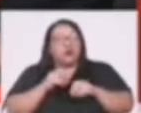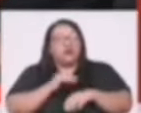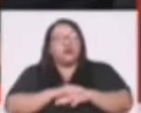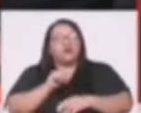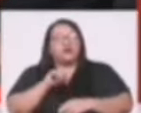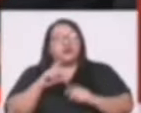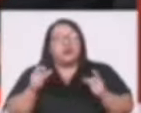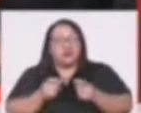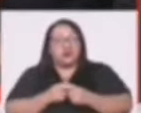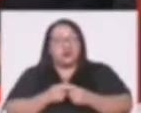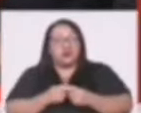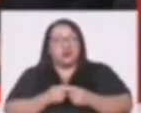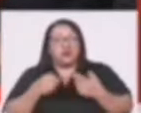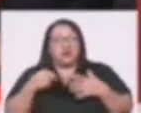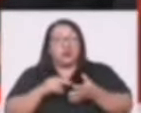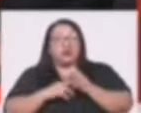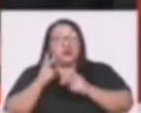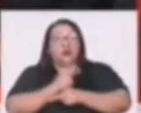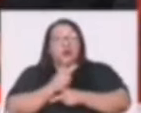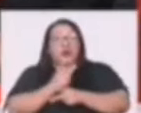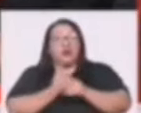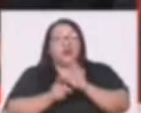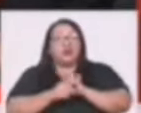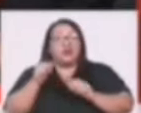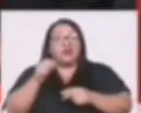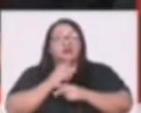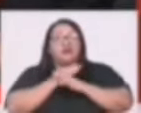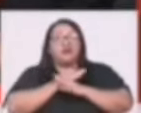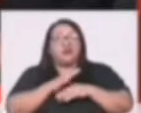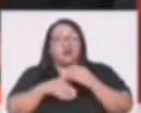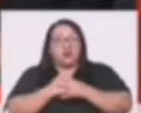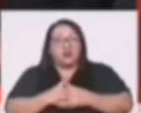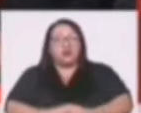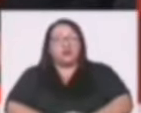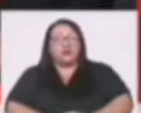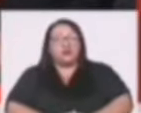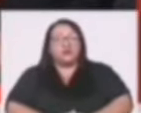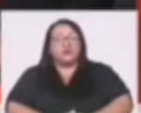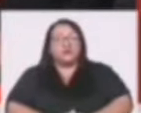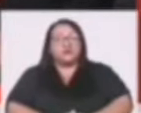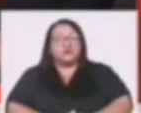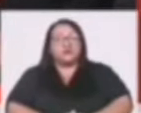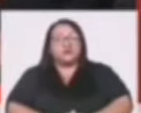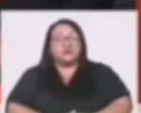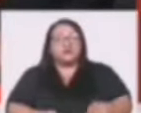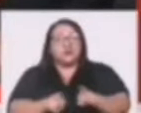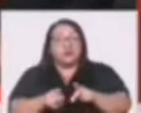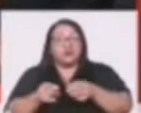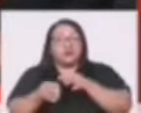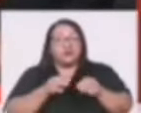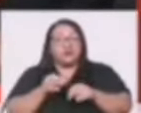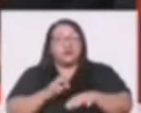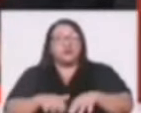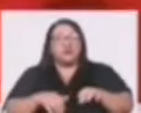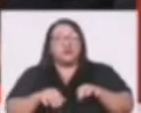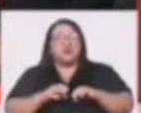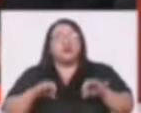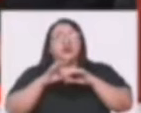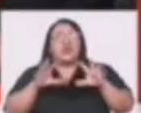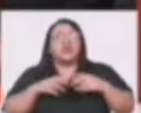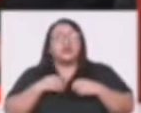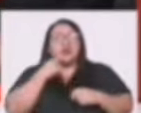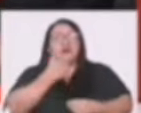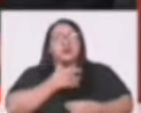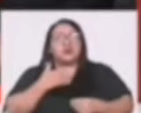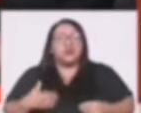ante la subcomisión, donde se han salvaguardado el derecho a la defensa y demás garantías que asisten a los investigados. También debo destacar la acertada conducción de